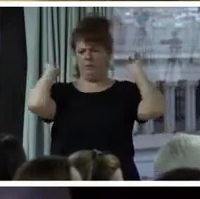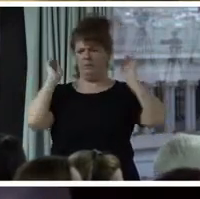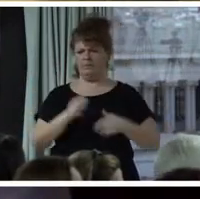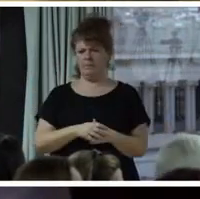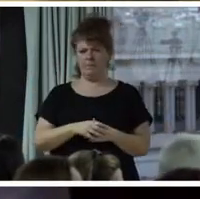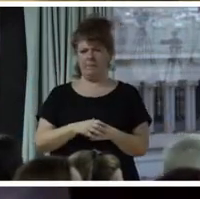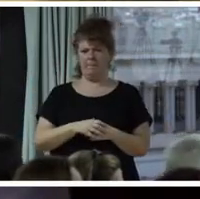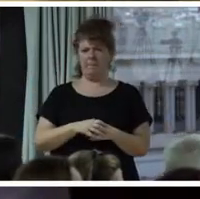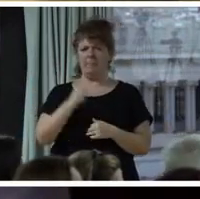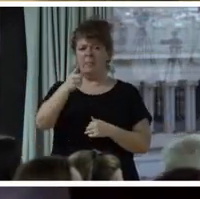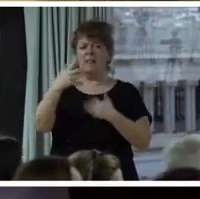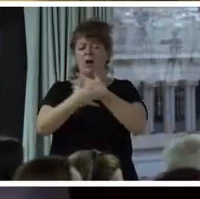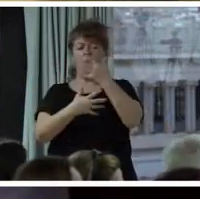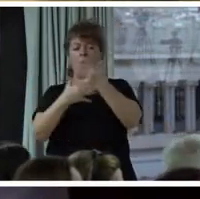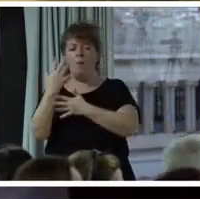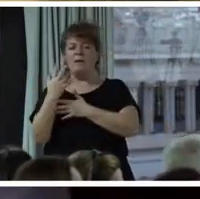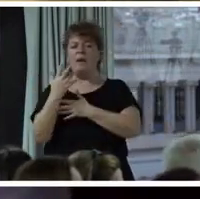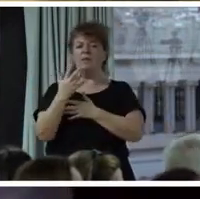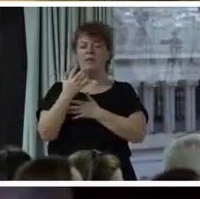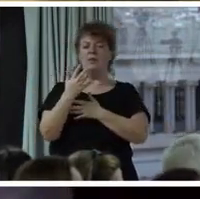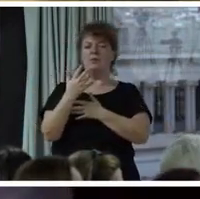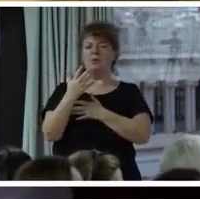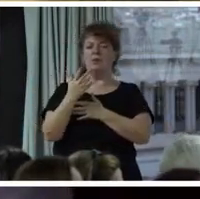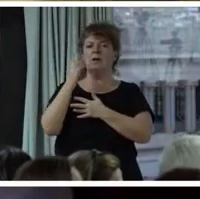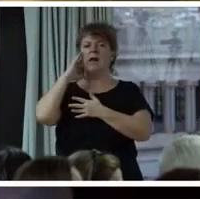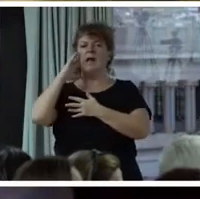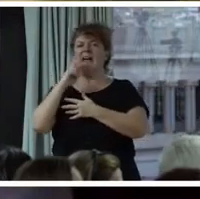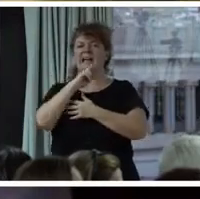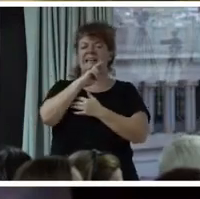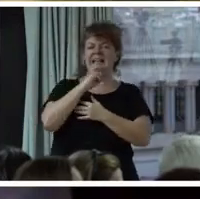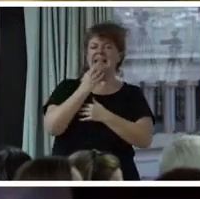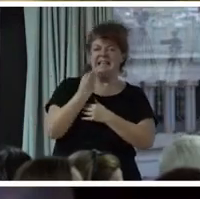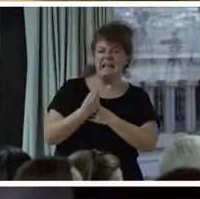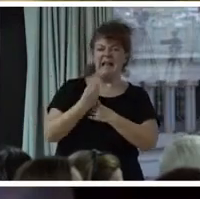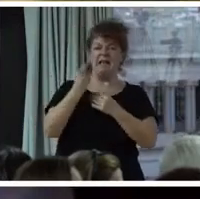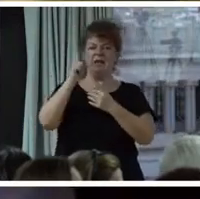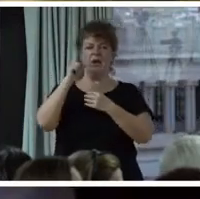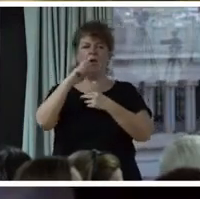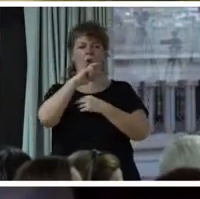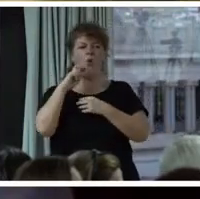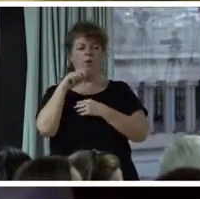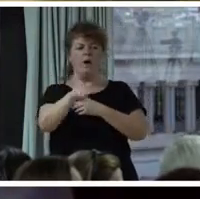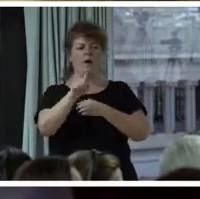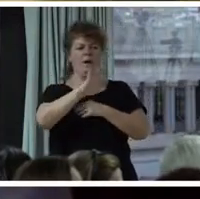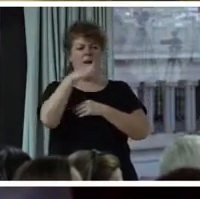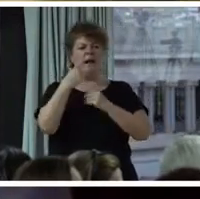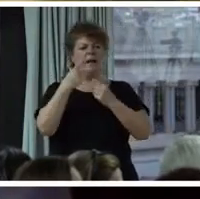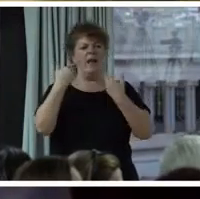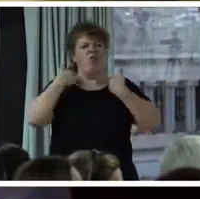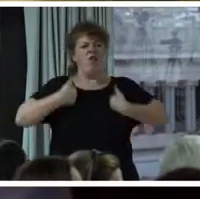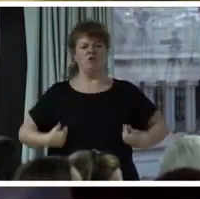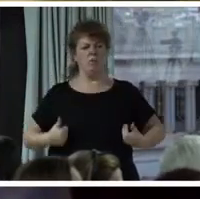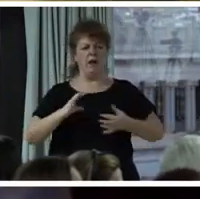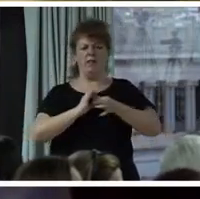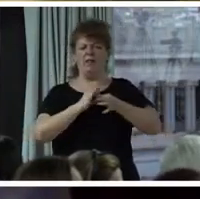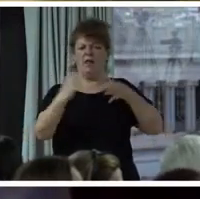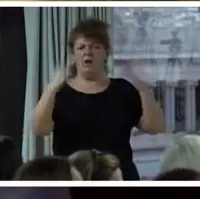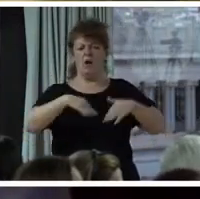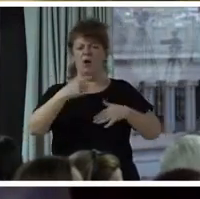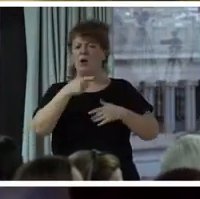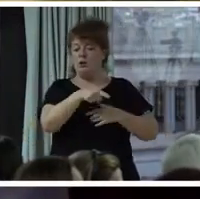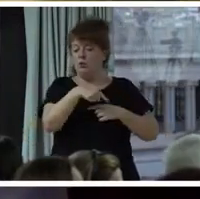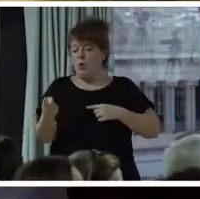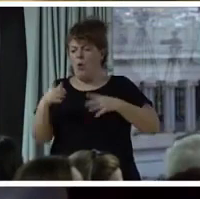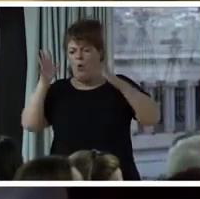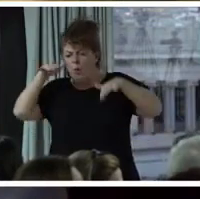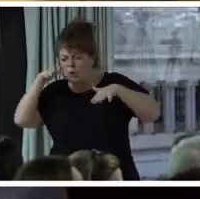poner fin a la dominación israelí judía será un acto de rehumanización también para ellos porque nadie puede oprimir